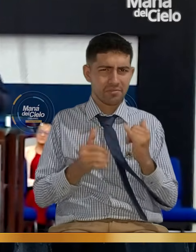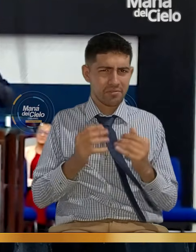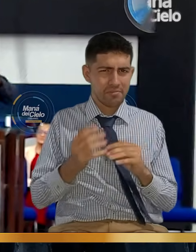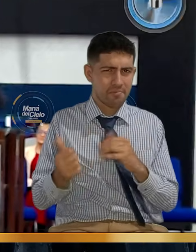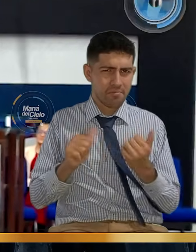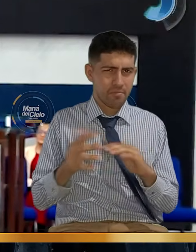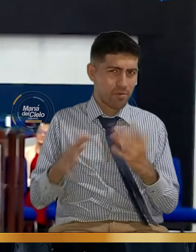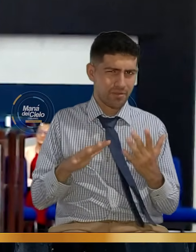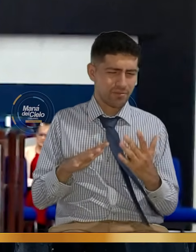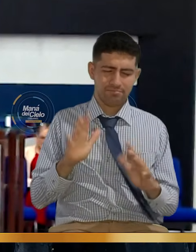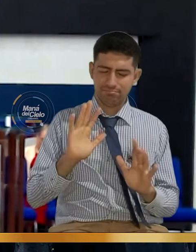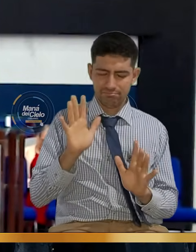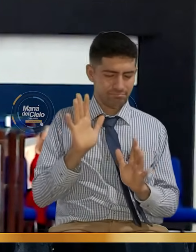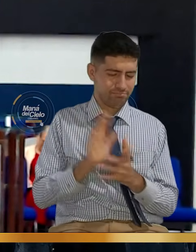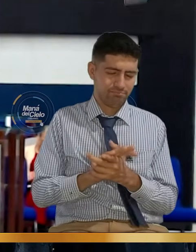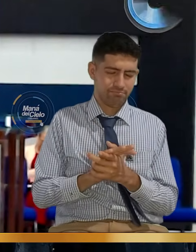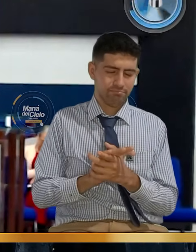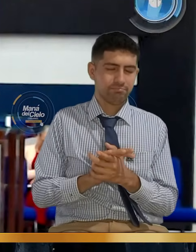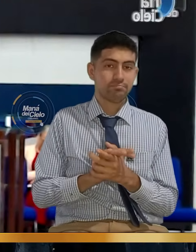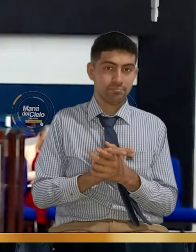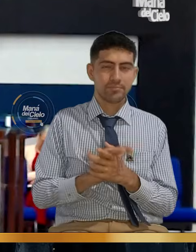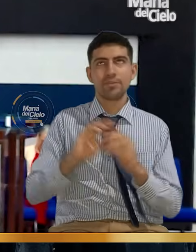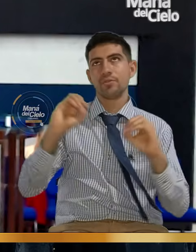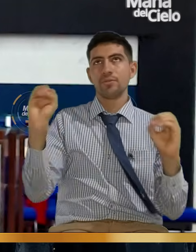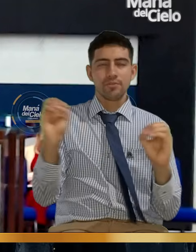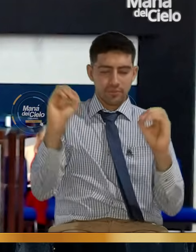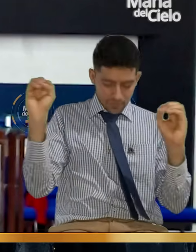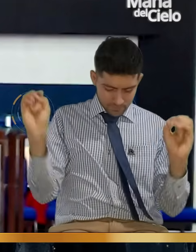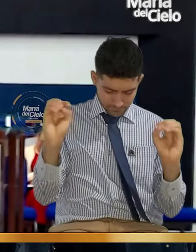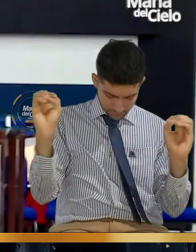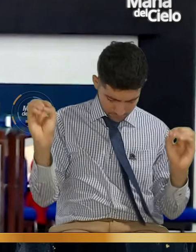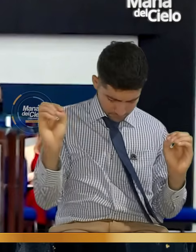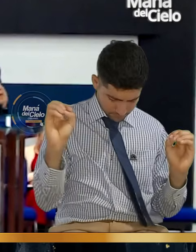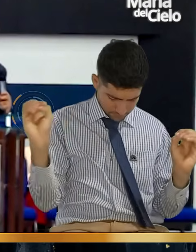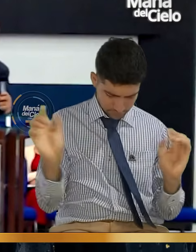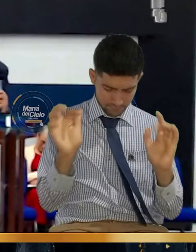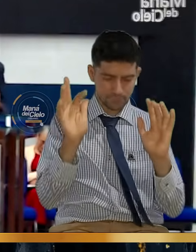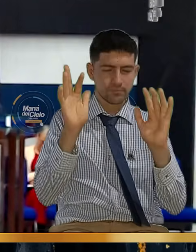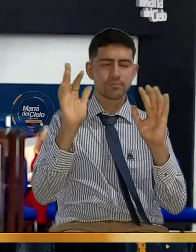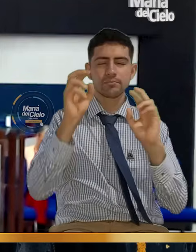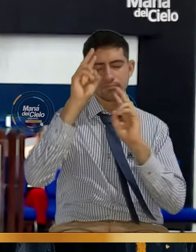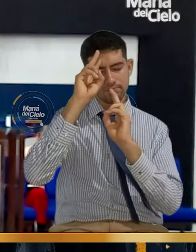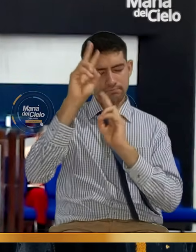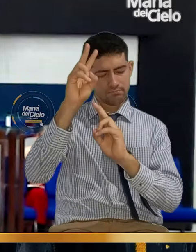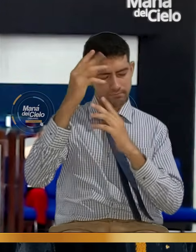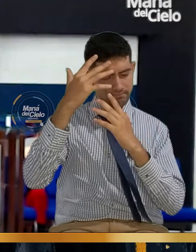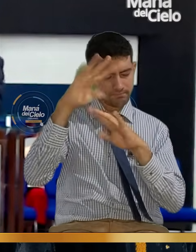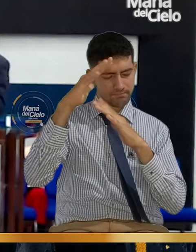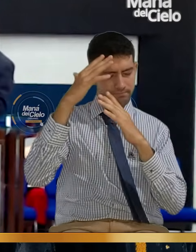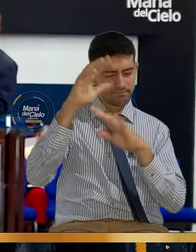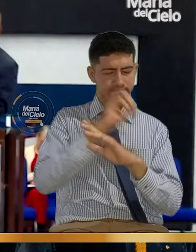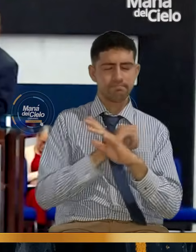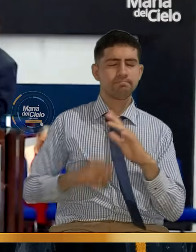Él es Dios, Él es el ser más extraordinario que hay. Y todo empieza desde Él. Que un día creó